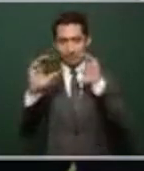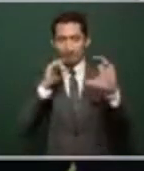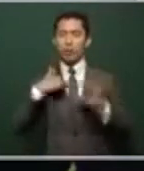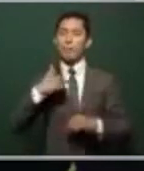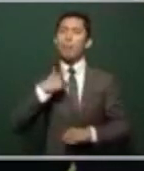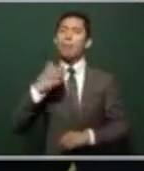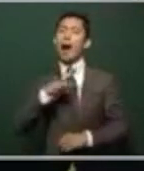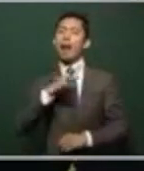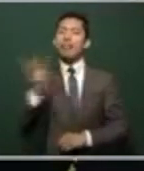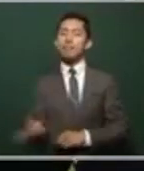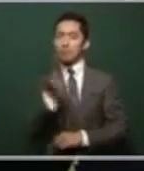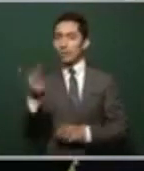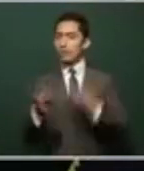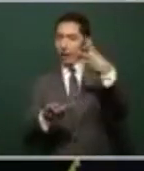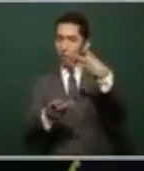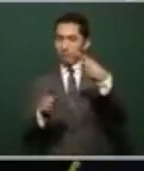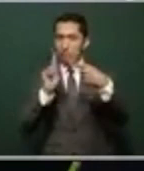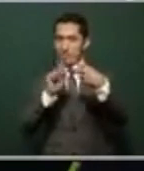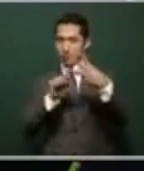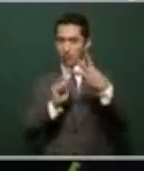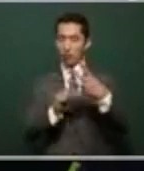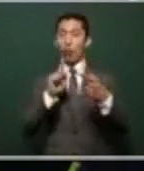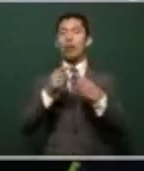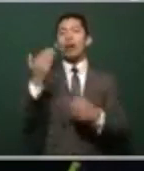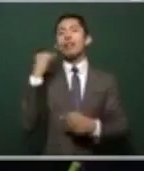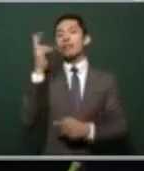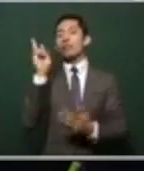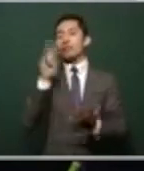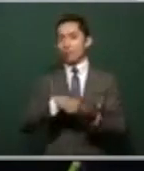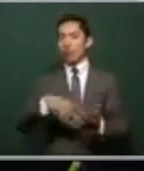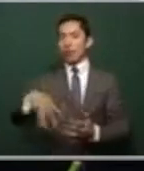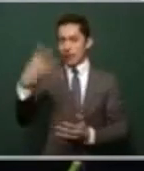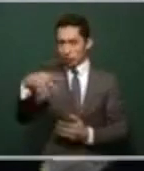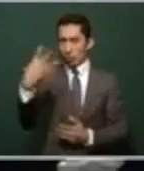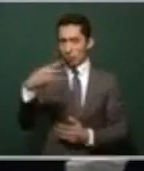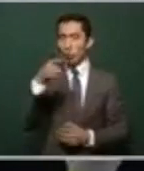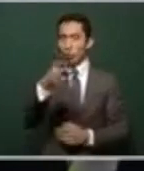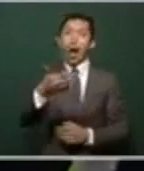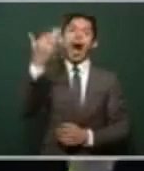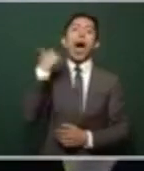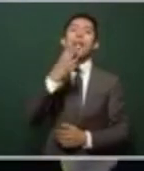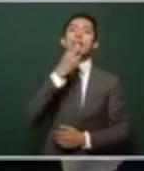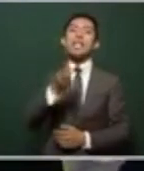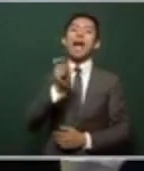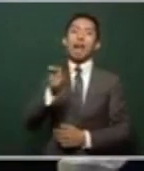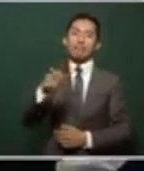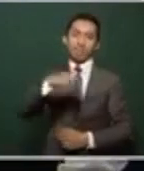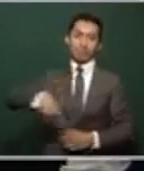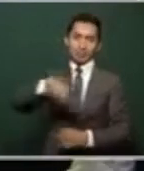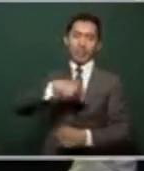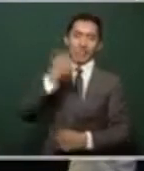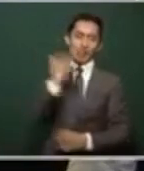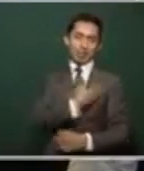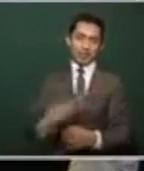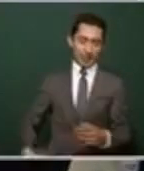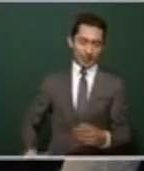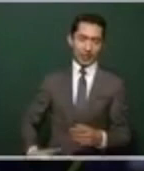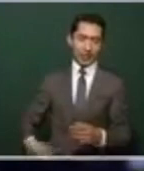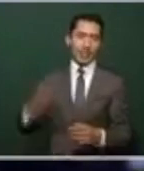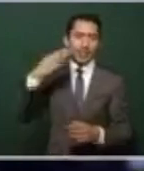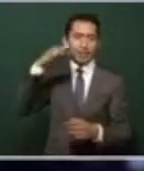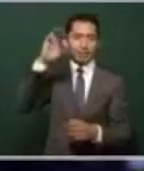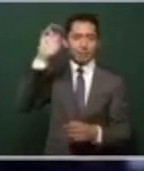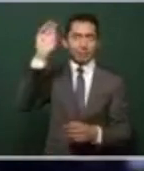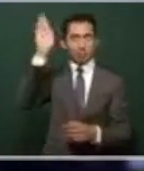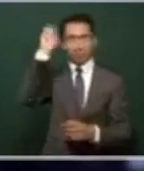tengo tres preguntas. La primera, en el año 2014, algo que usted criticó muchísimo del gobierno de Enrique Peña Nieto fue el caso